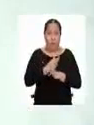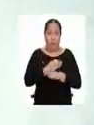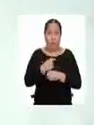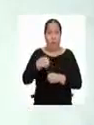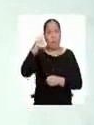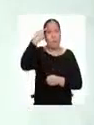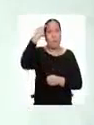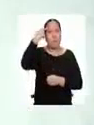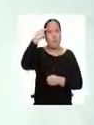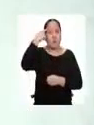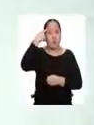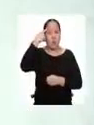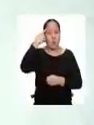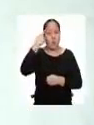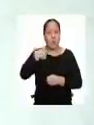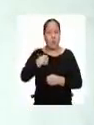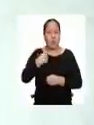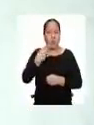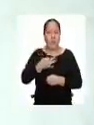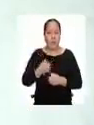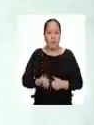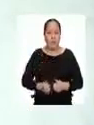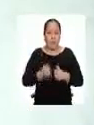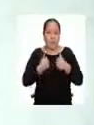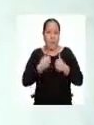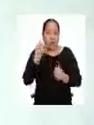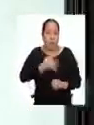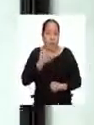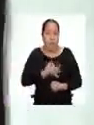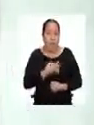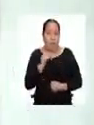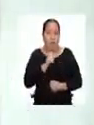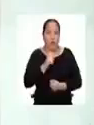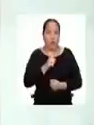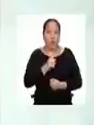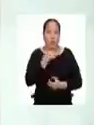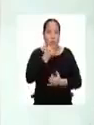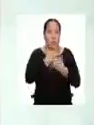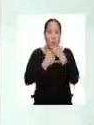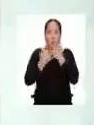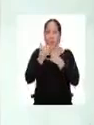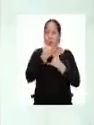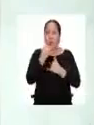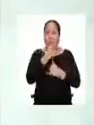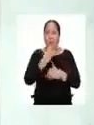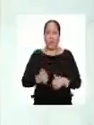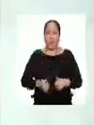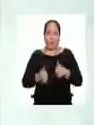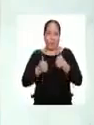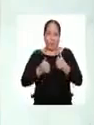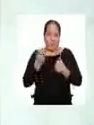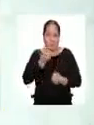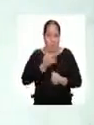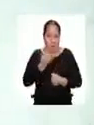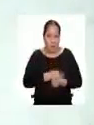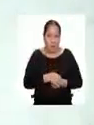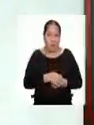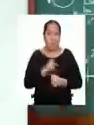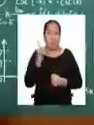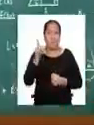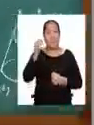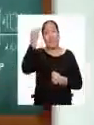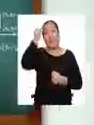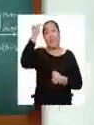hizo creer que vivimos en la verdad, cuando realmente estamos en un error. A través de su hipótesis del genio